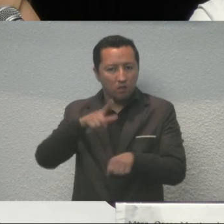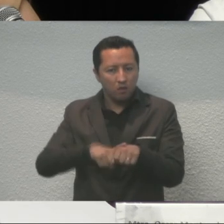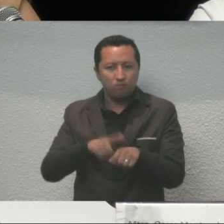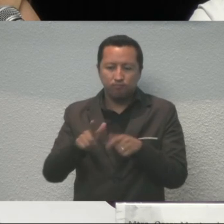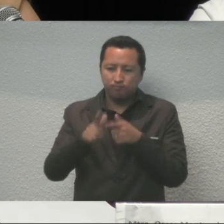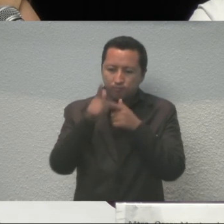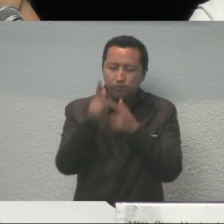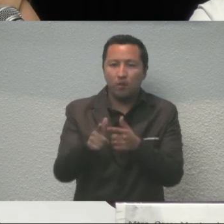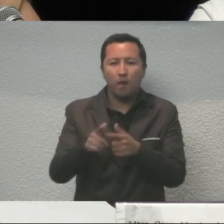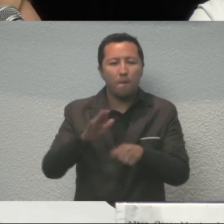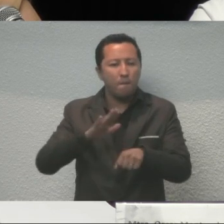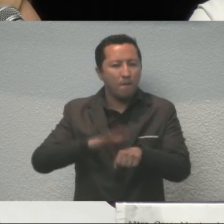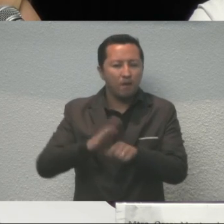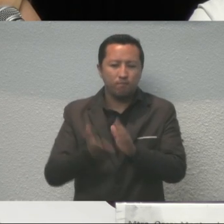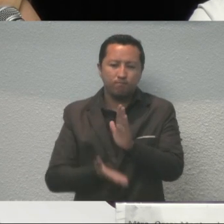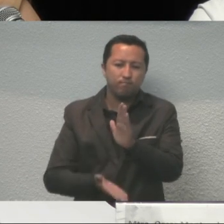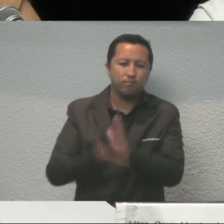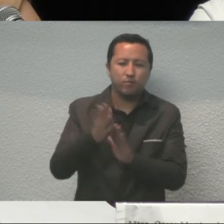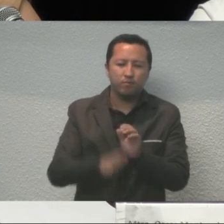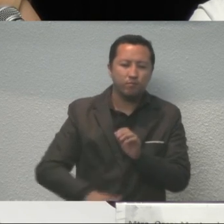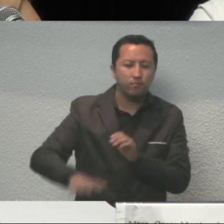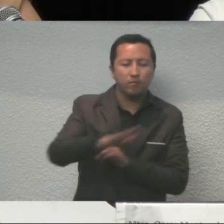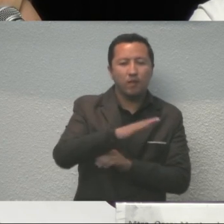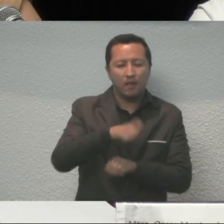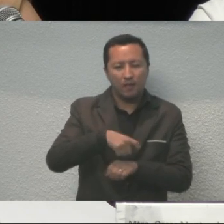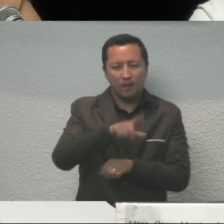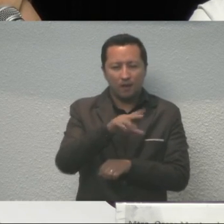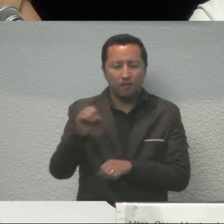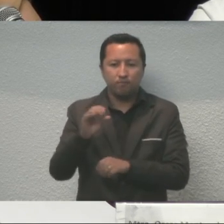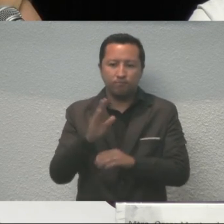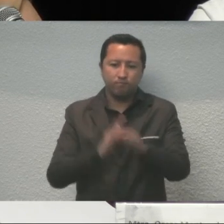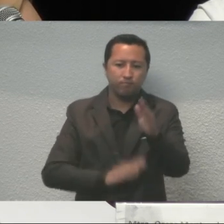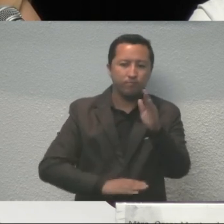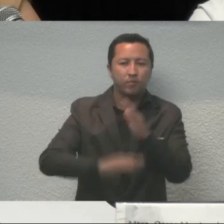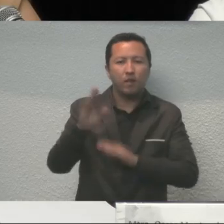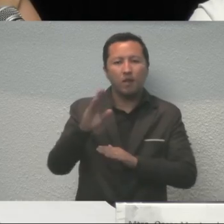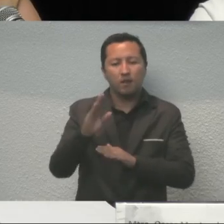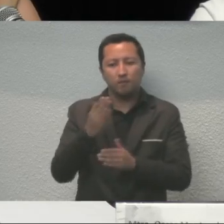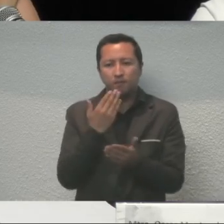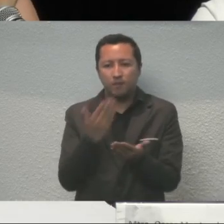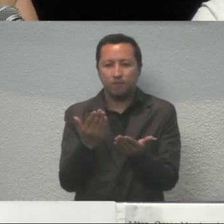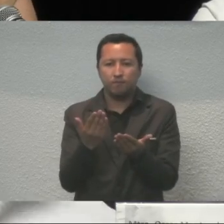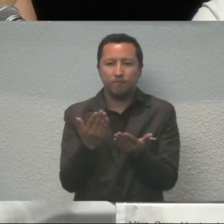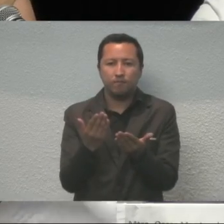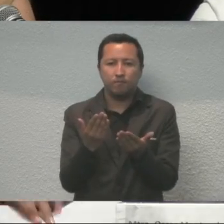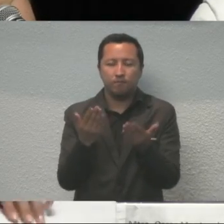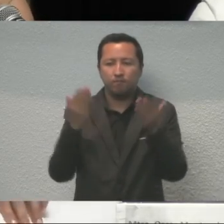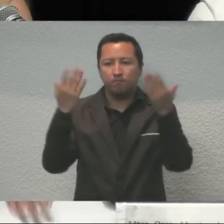Sigamos construyendo un Quintana Roo con justicia y seguridad. Muchas gracias.